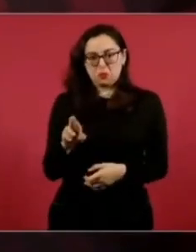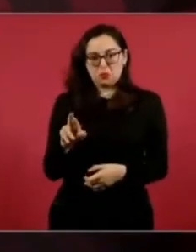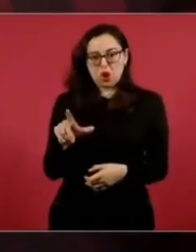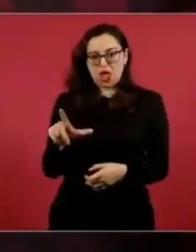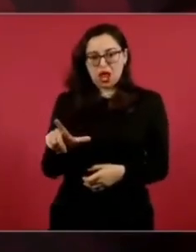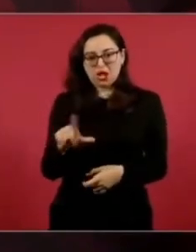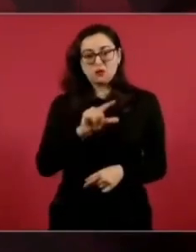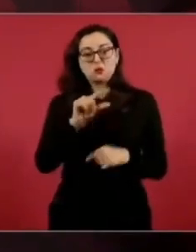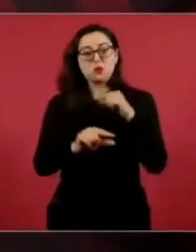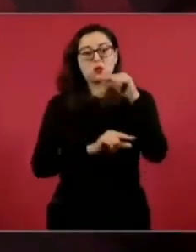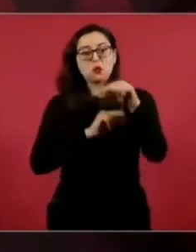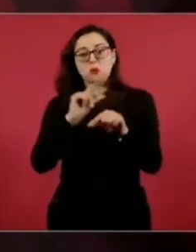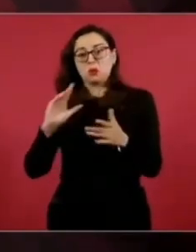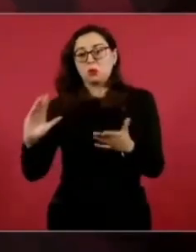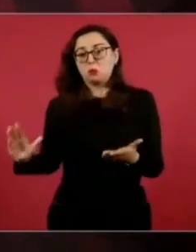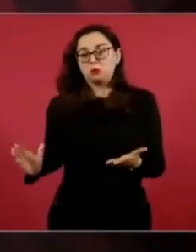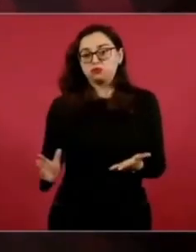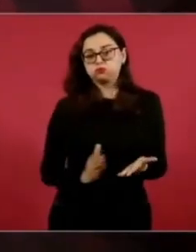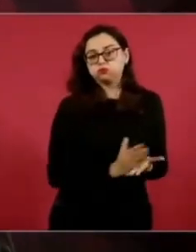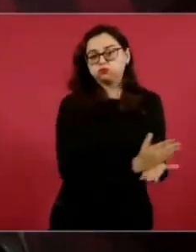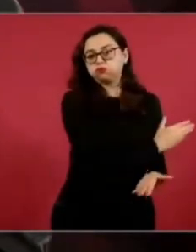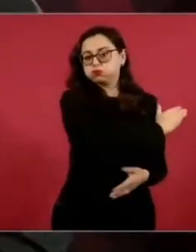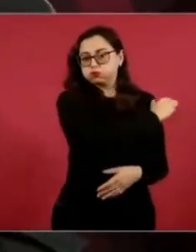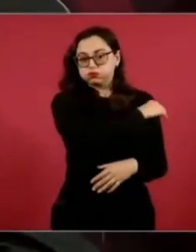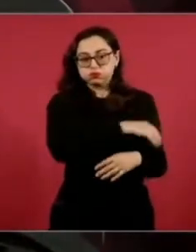y empezó a